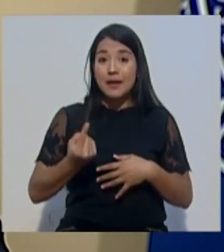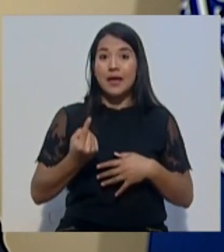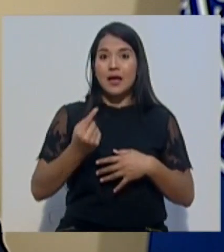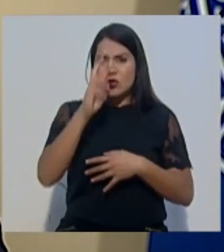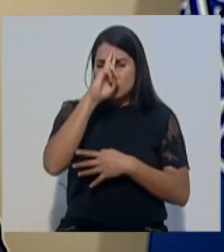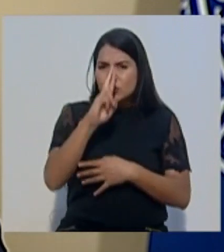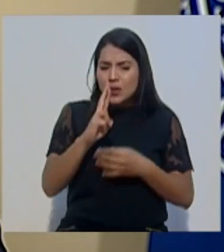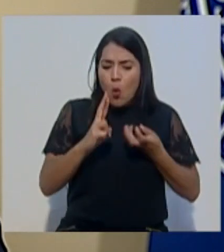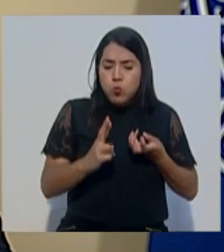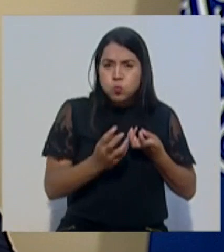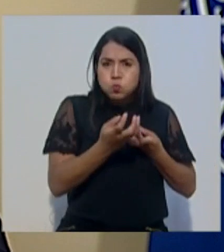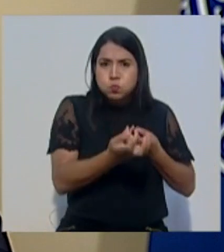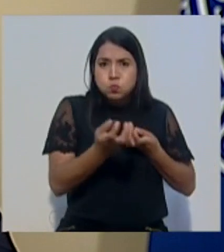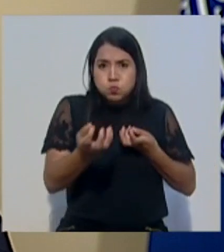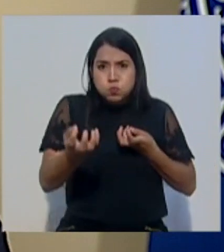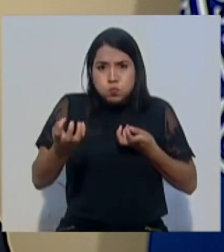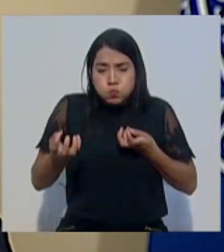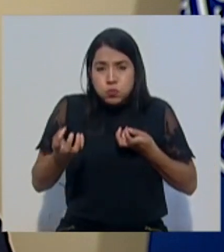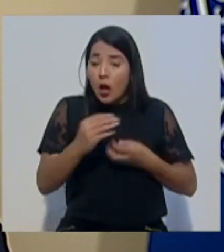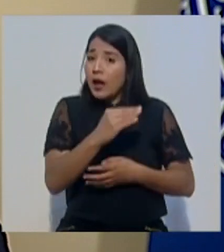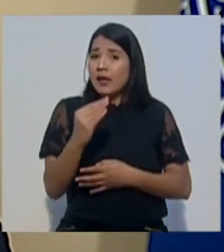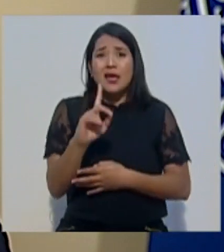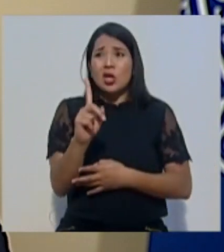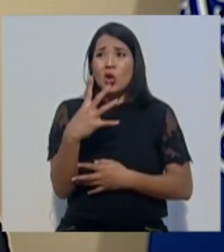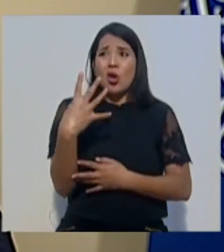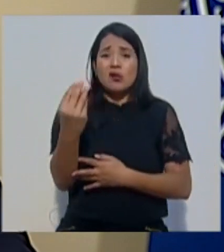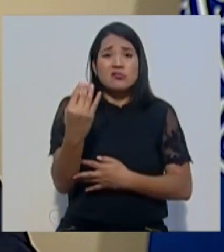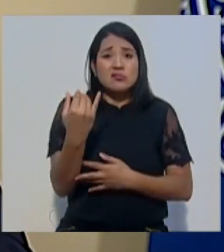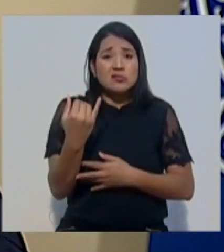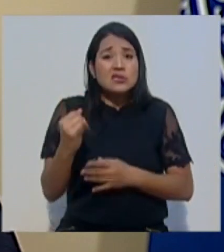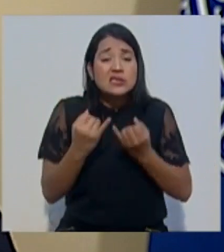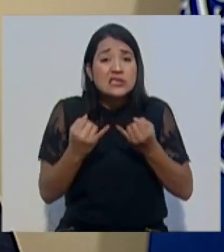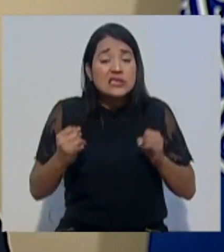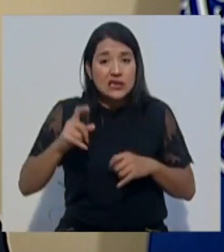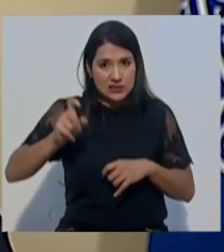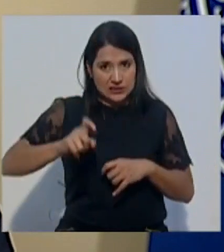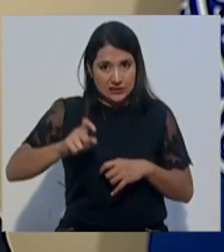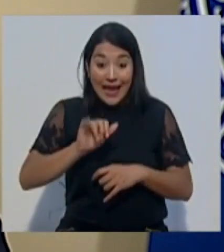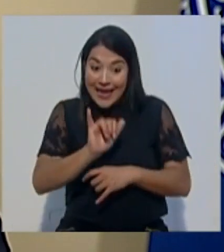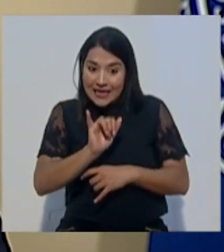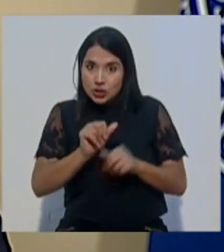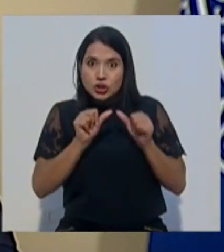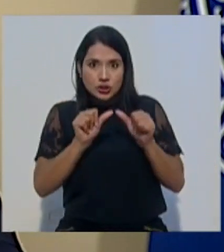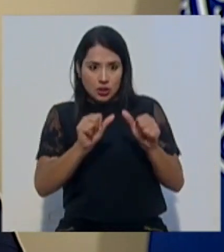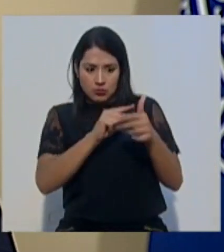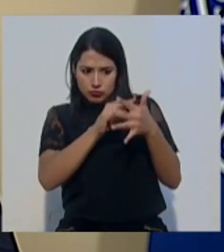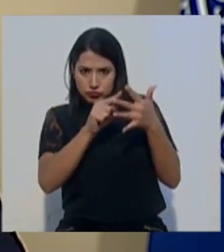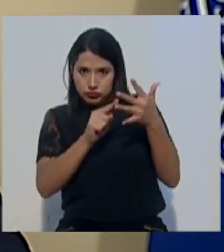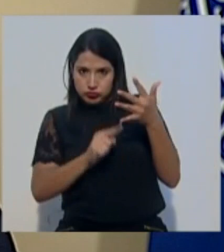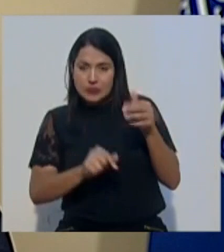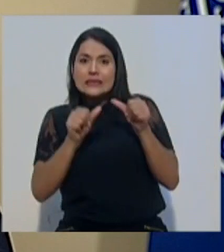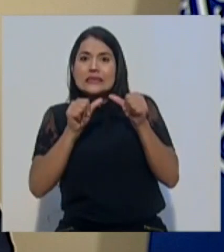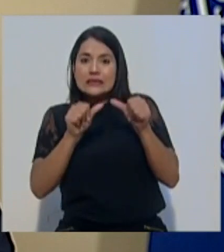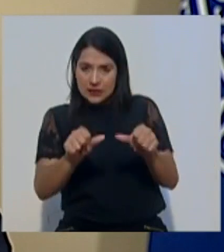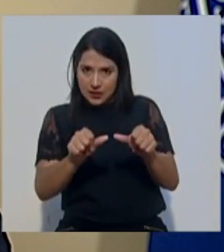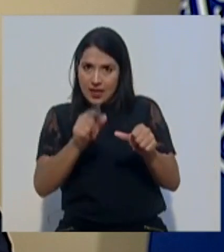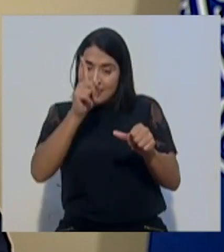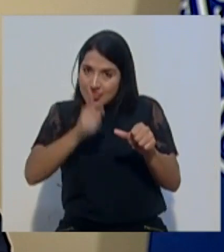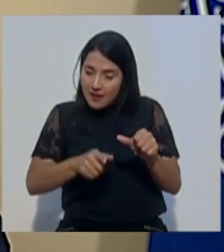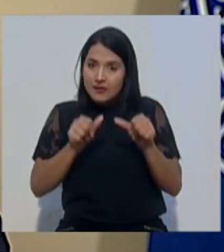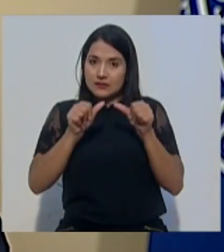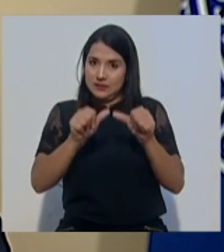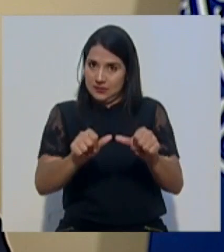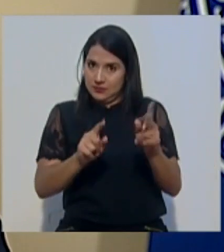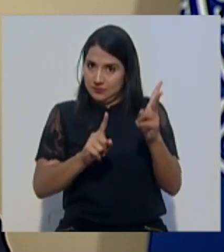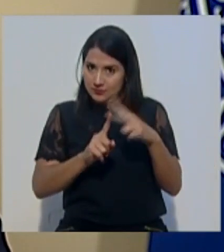las burbujas y no exponernos innecesariamente. Eso debe permanecer, debe y tiene que permanecer.